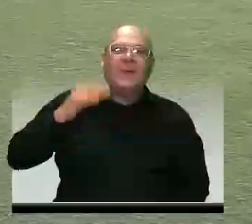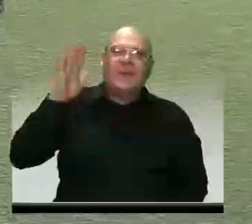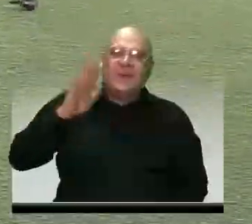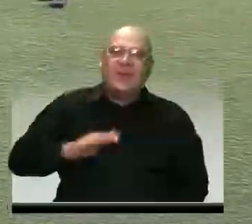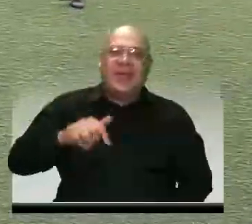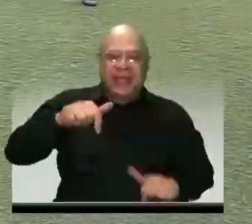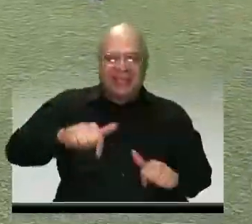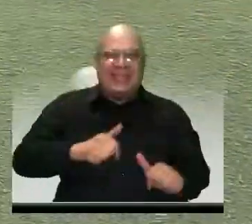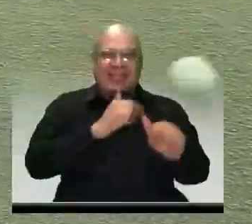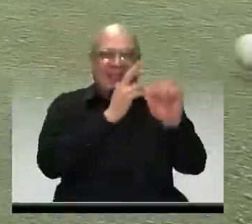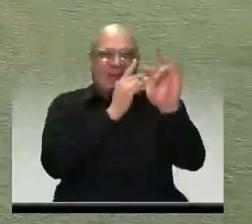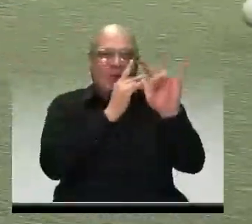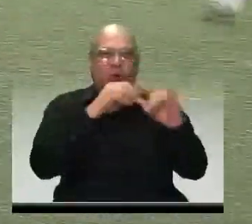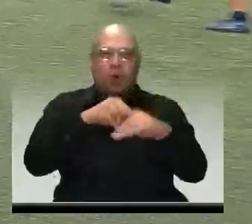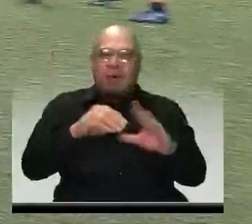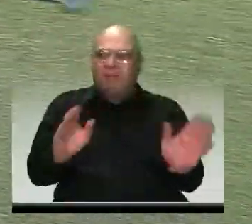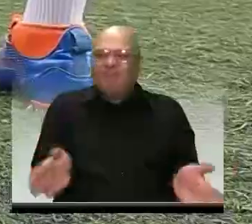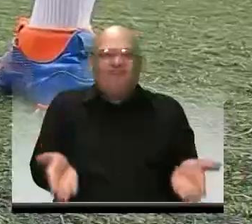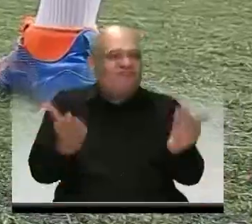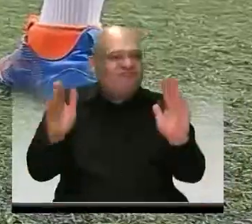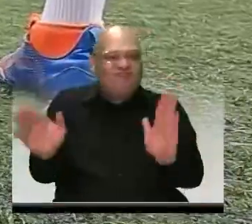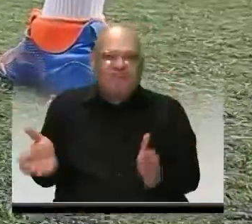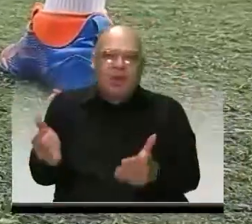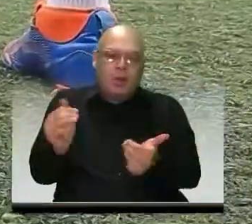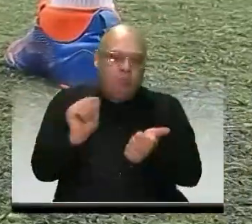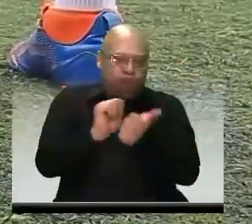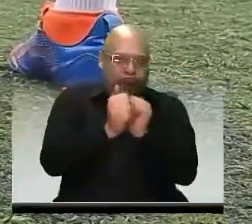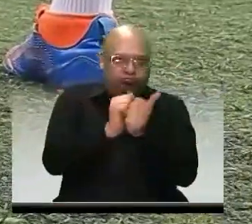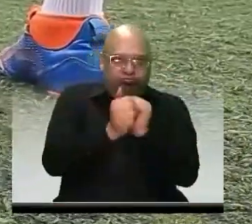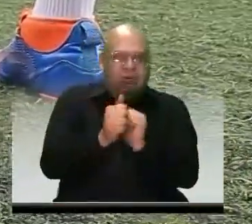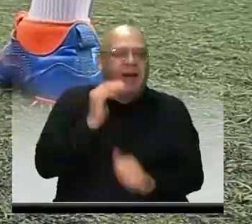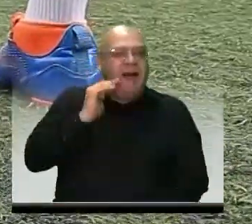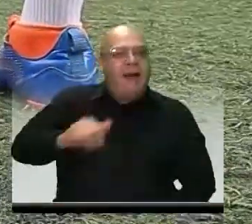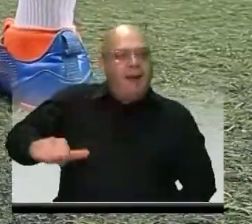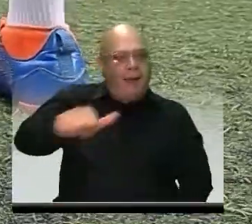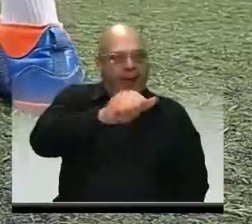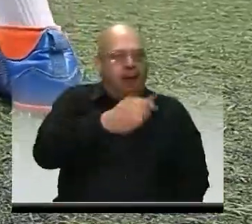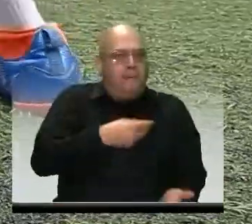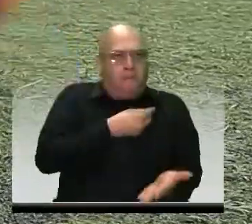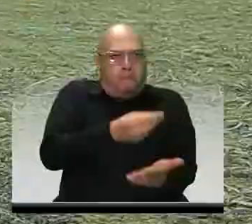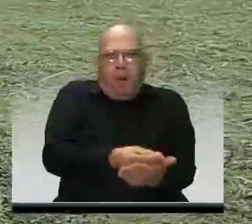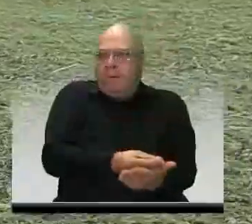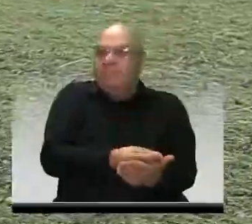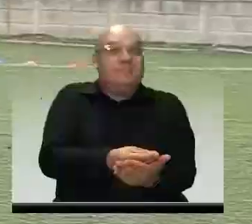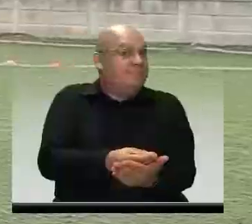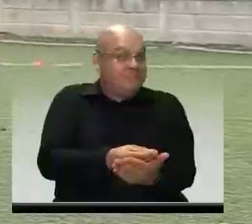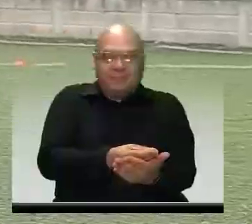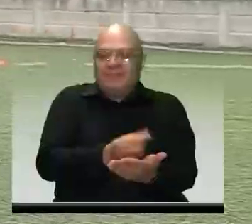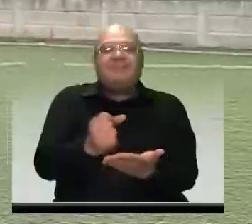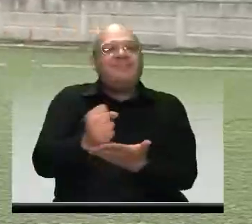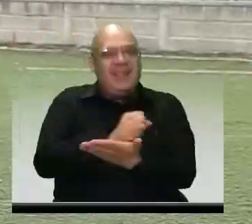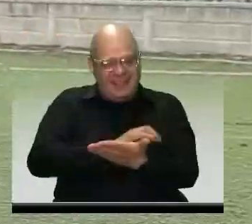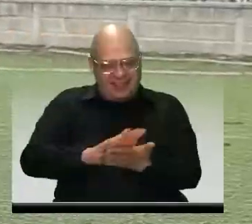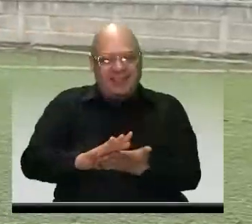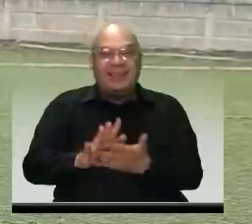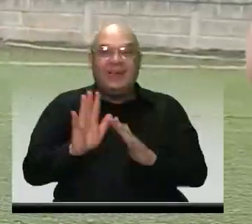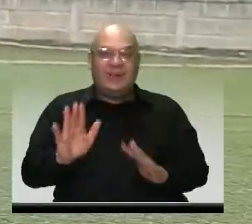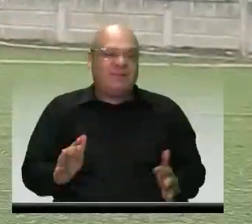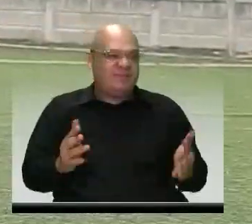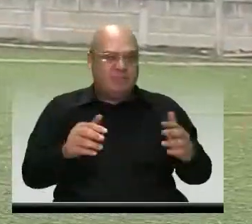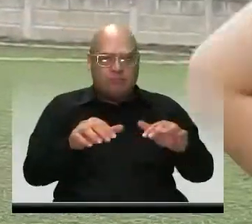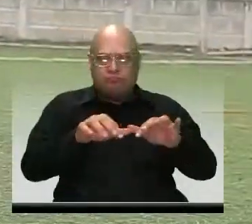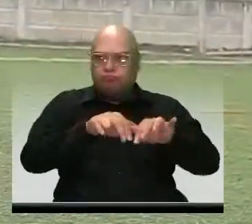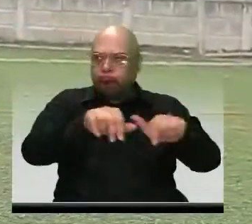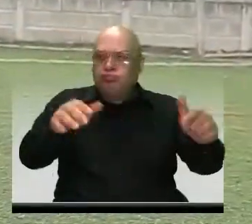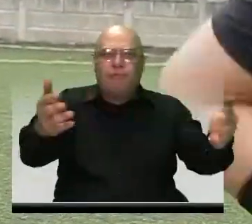itagüiseñas, incentivando la práctica del fútbol femenino de manera gratuita. Es por esto que, gracias a una convocatoria abierta y a